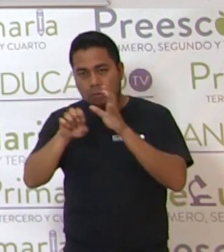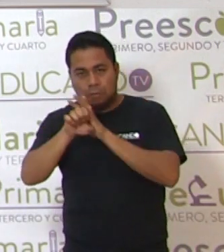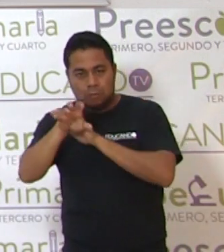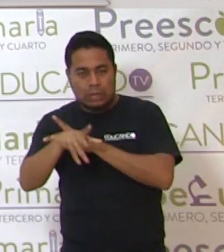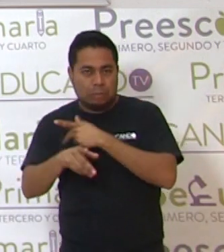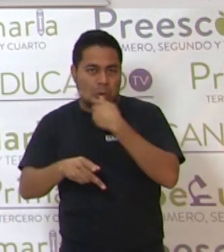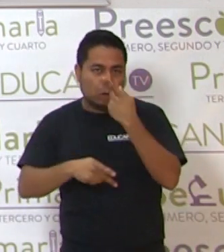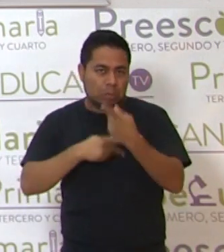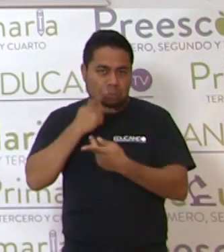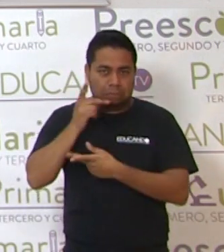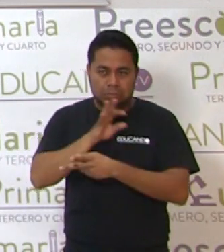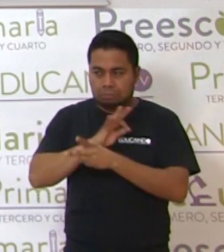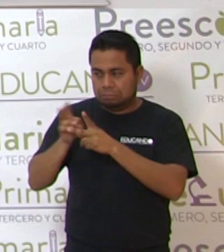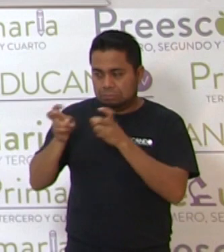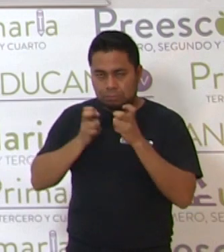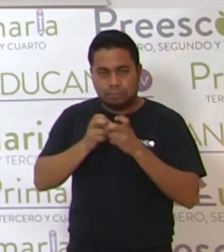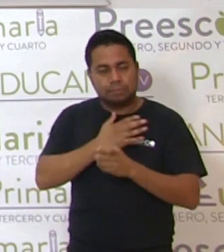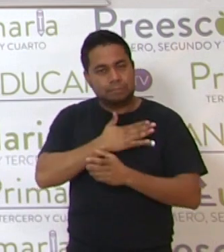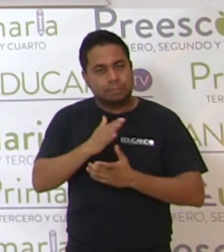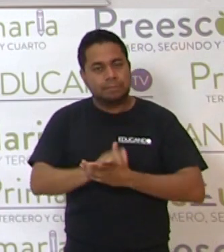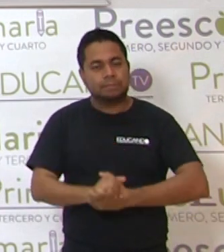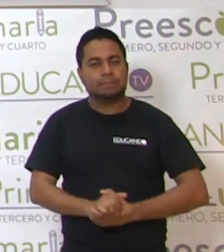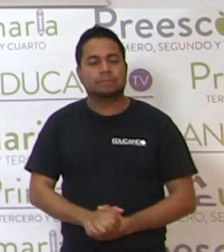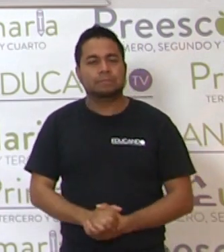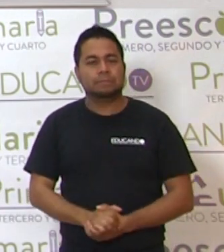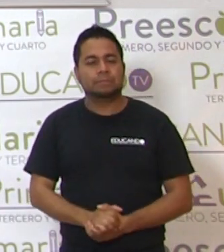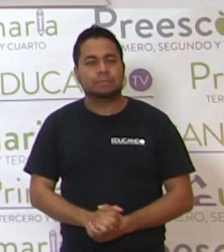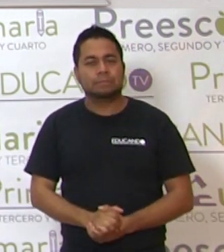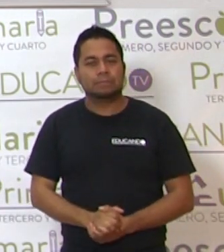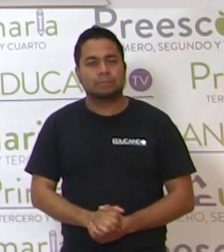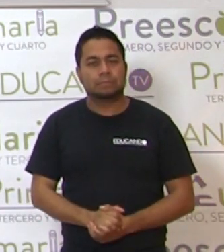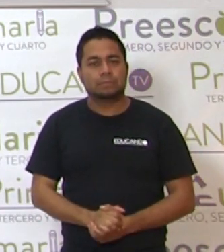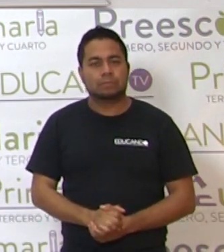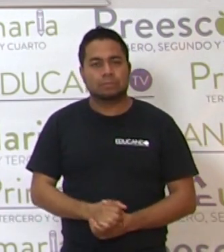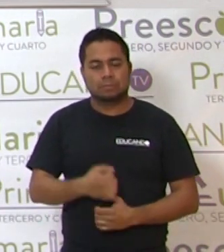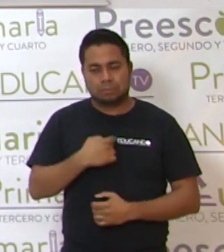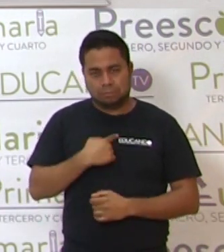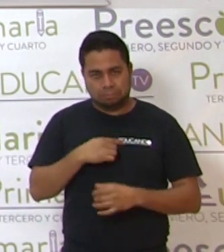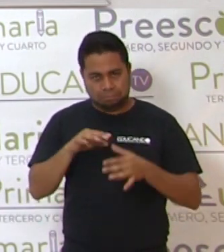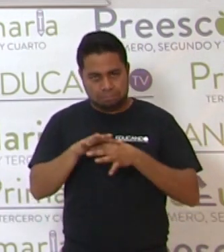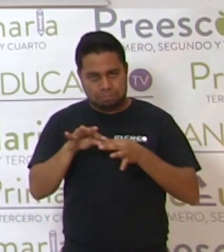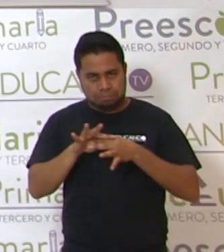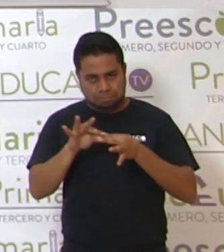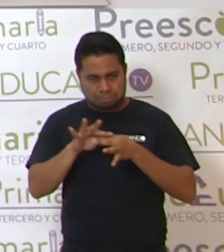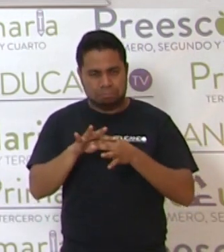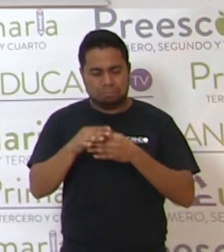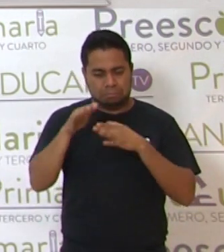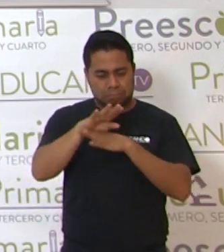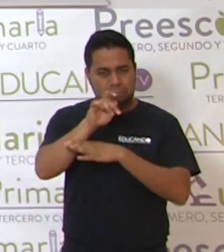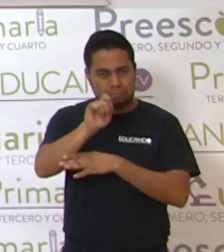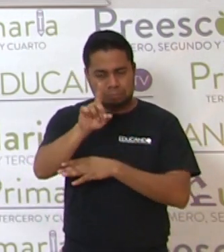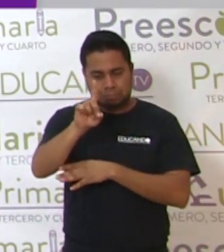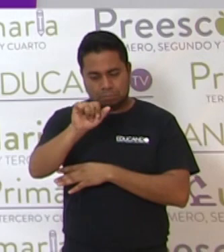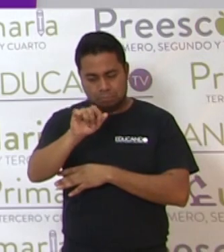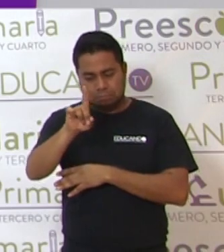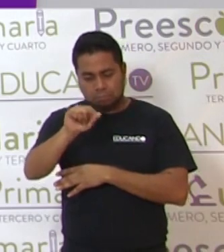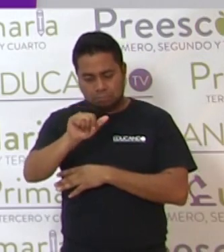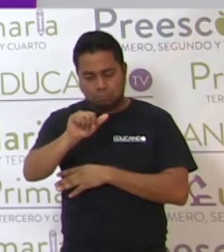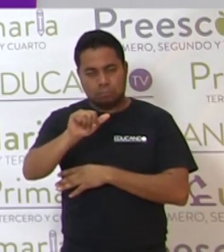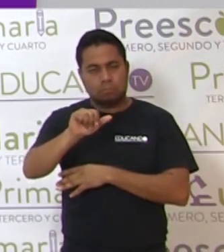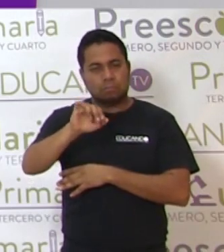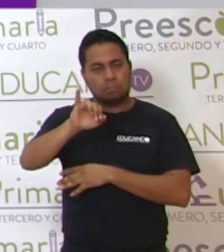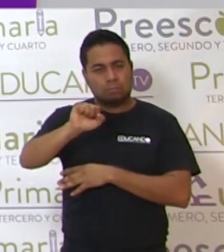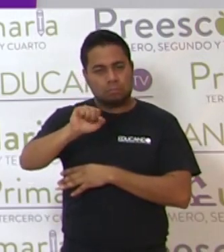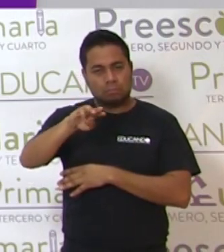poema. Bueno, te voy a platicar sobre el dadaísmo en lo que voy anotando o poniendo las partes de mi